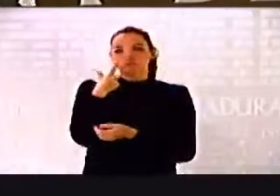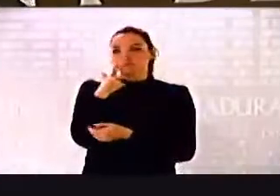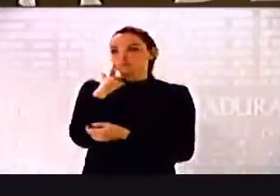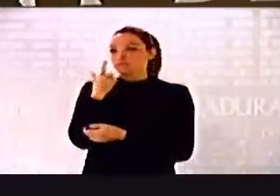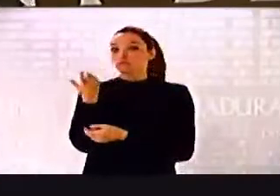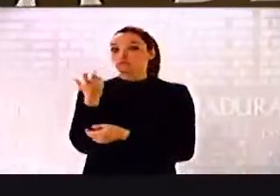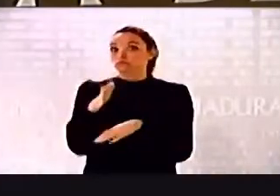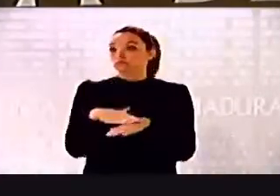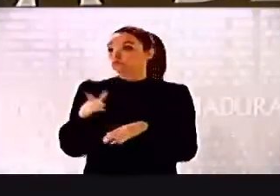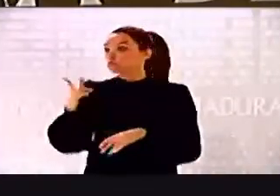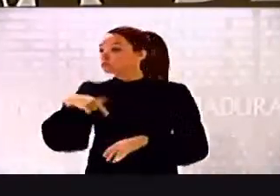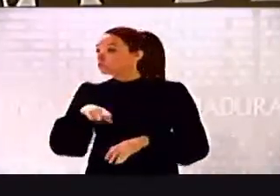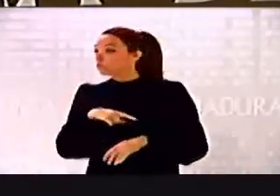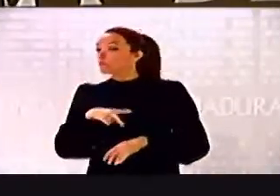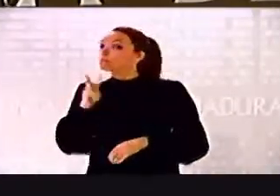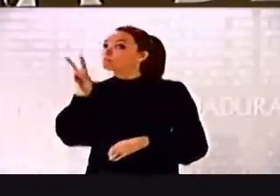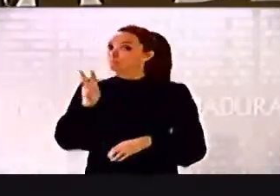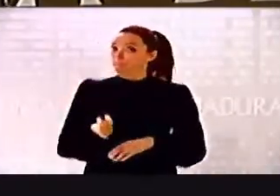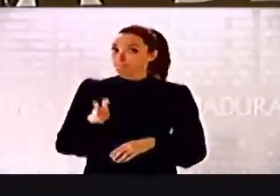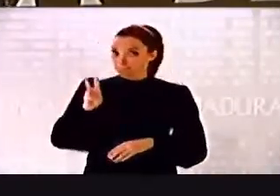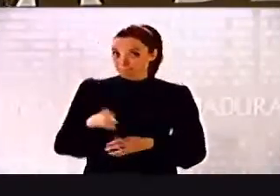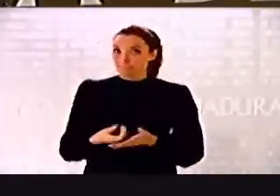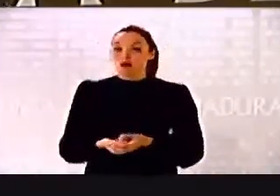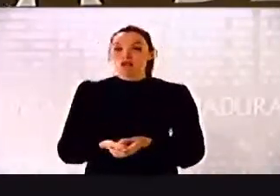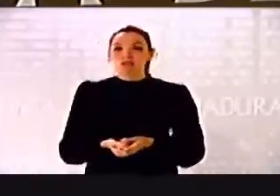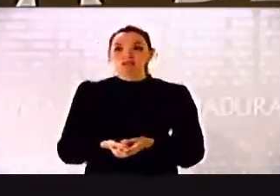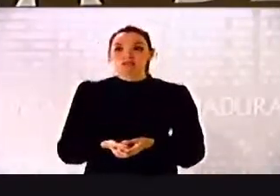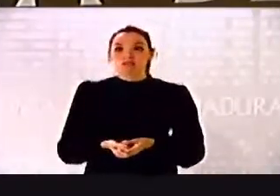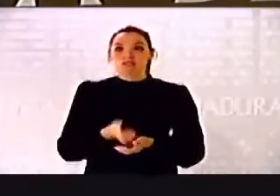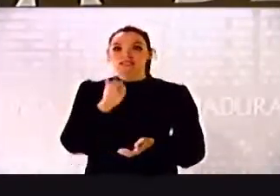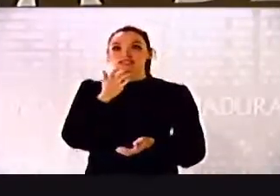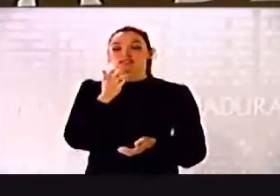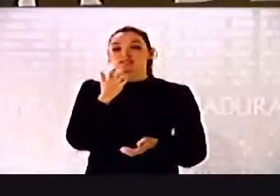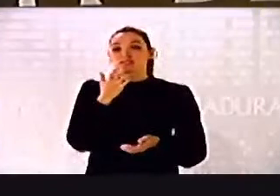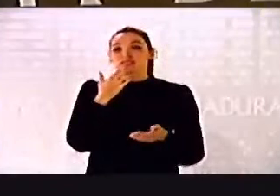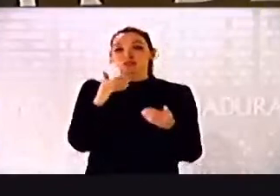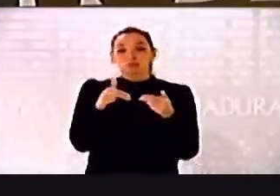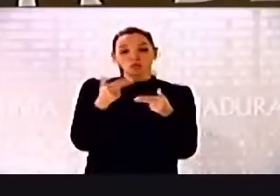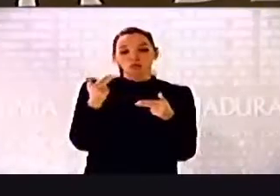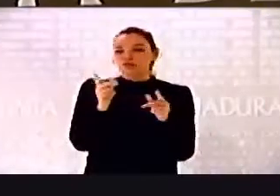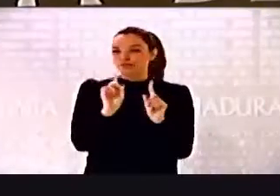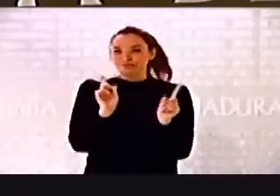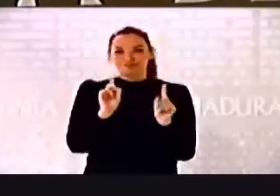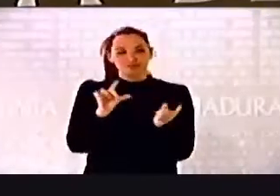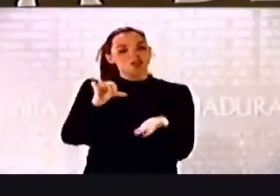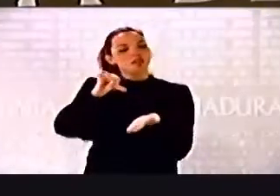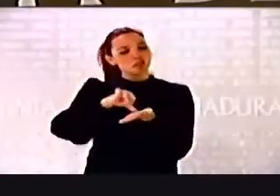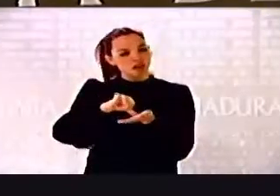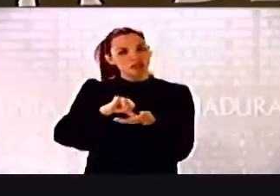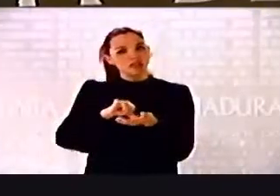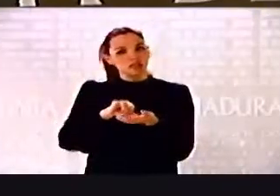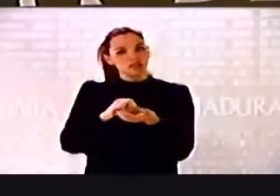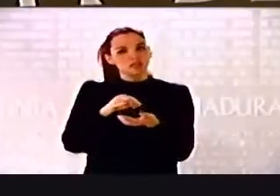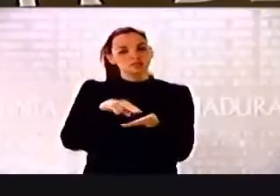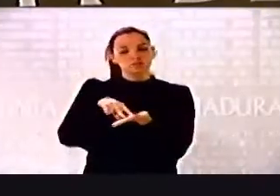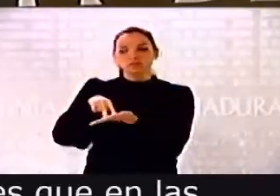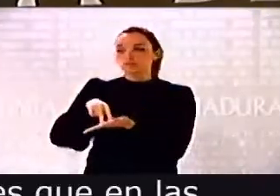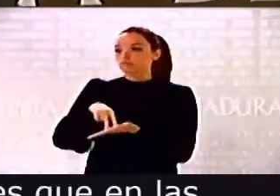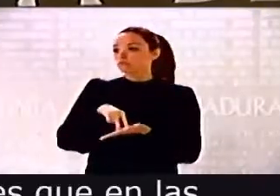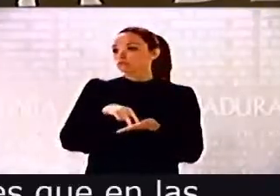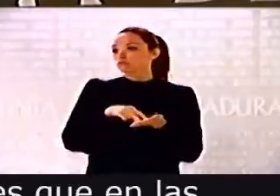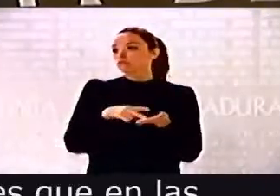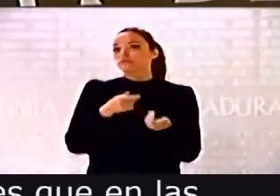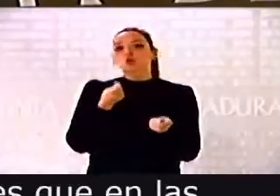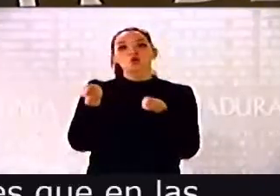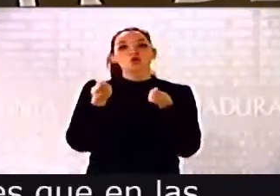que para nosotros son más útiles que en la entrada de las ciudades, estarán dentro de la ciudad y se pueden hacer controles